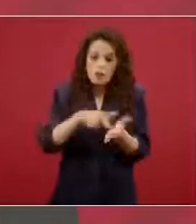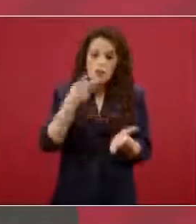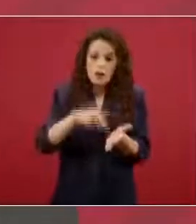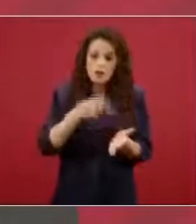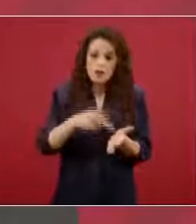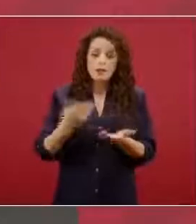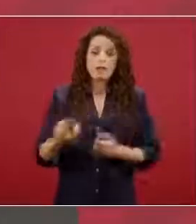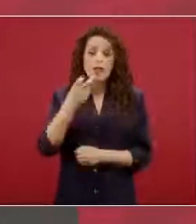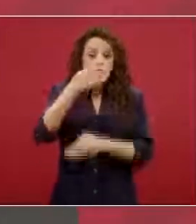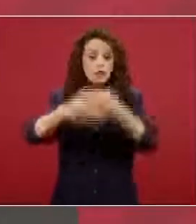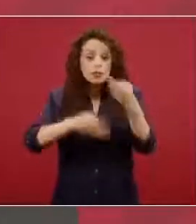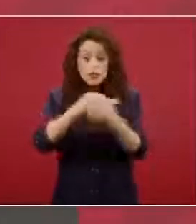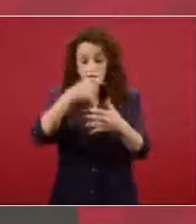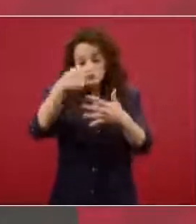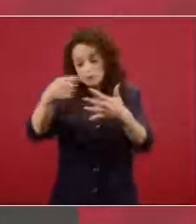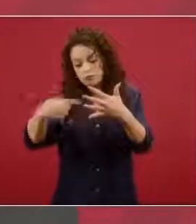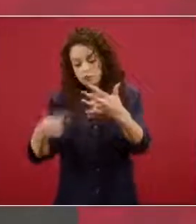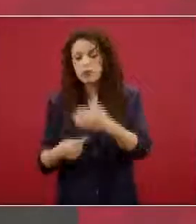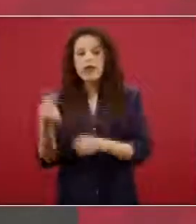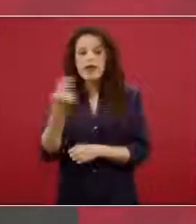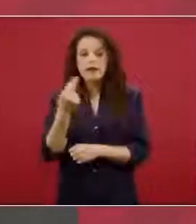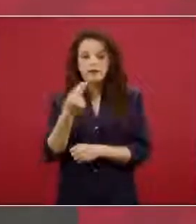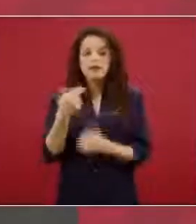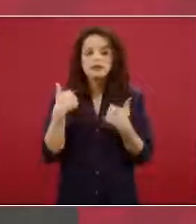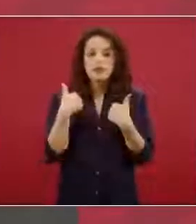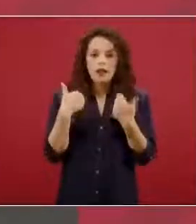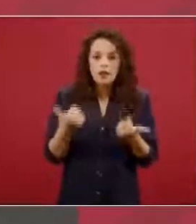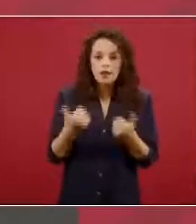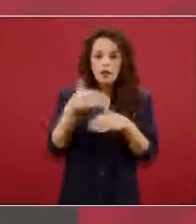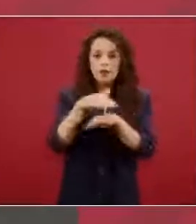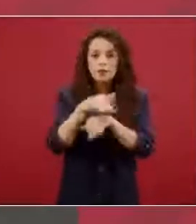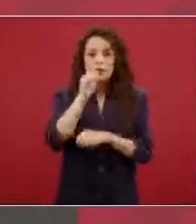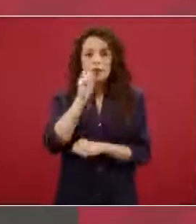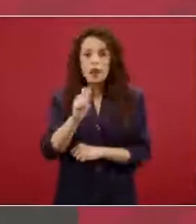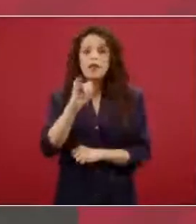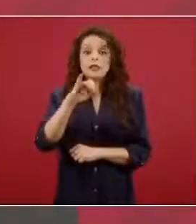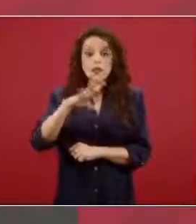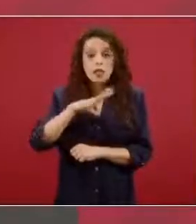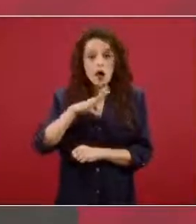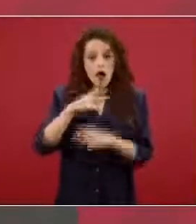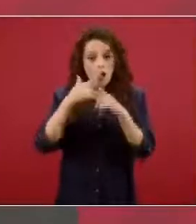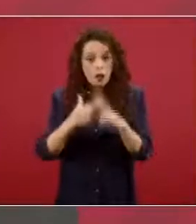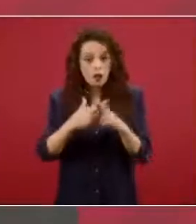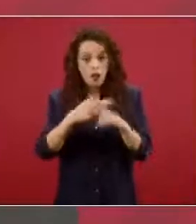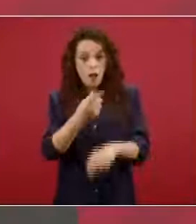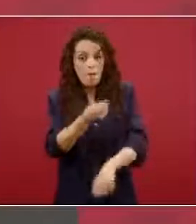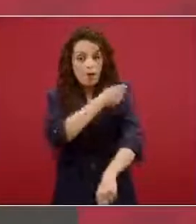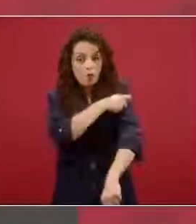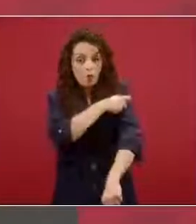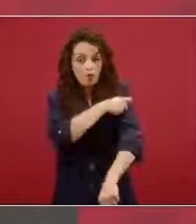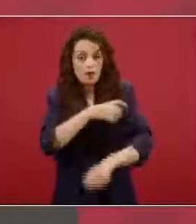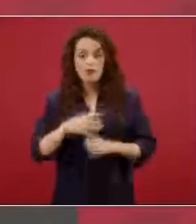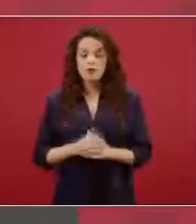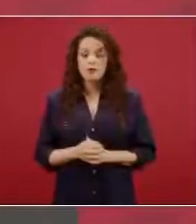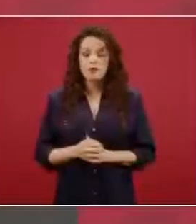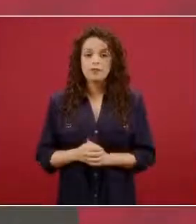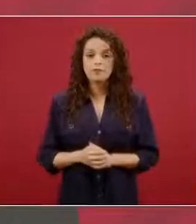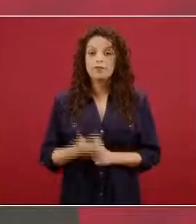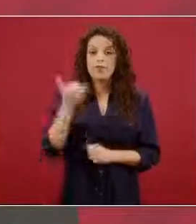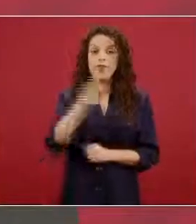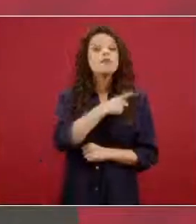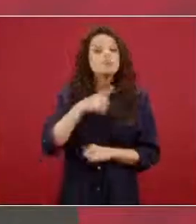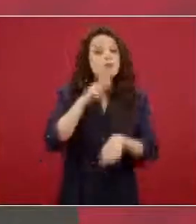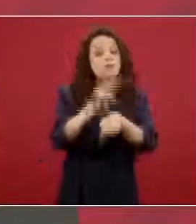estos elementos hay que considerarlos también respecto a la disponibilidad de vacunas y no perder de vista, que nadie pierda de